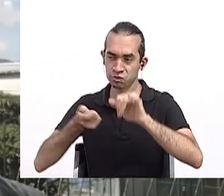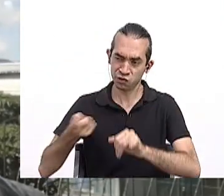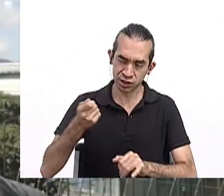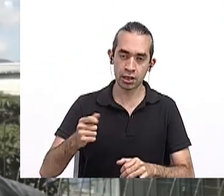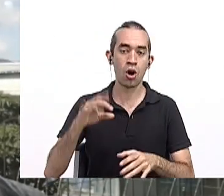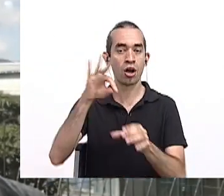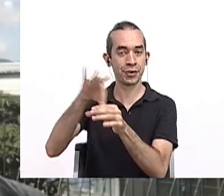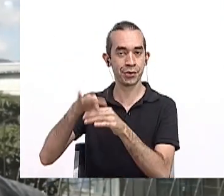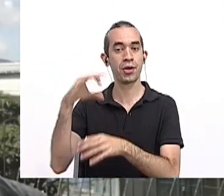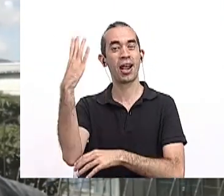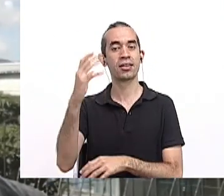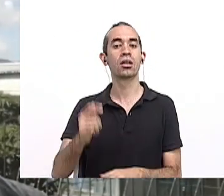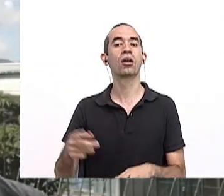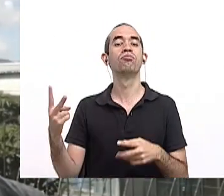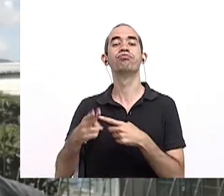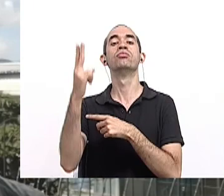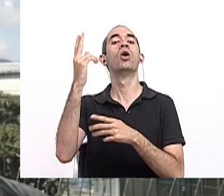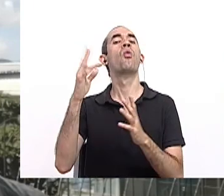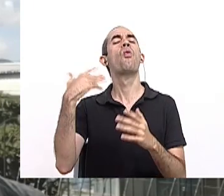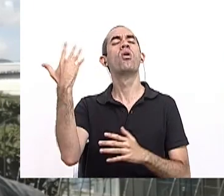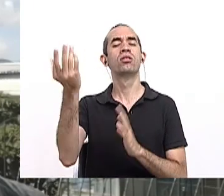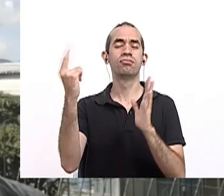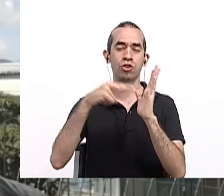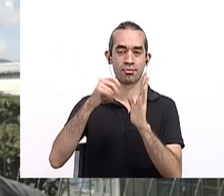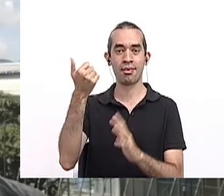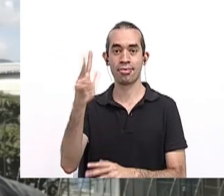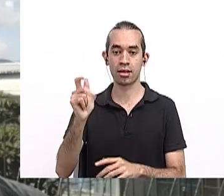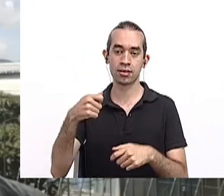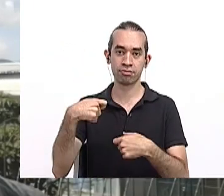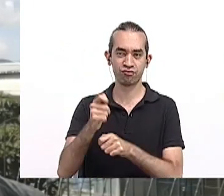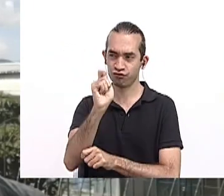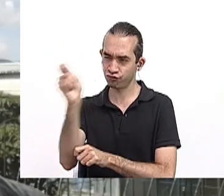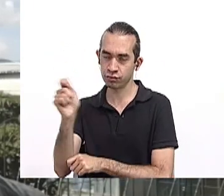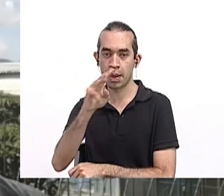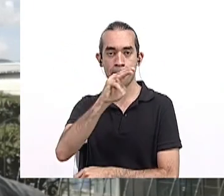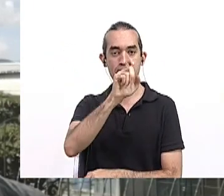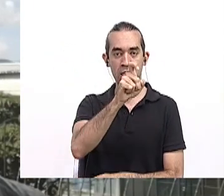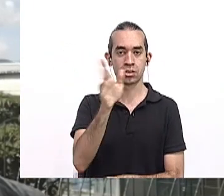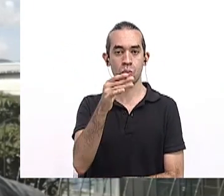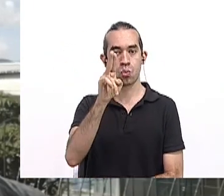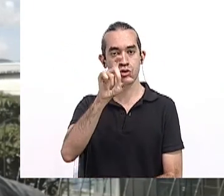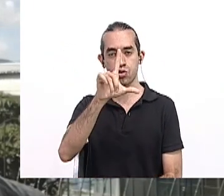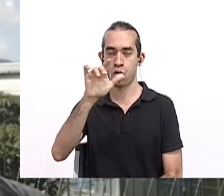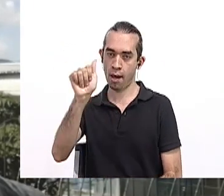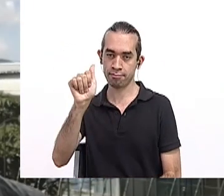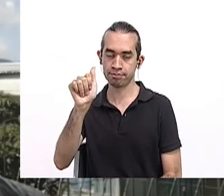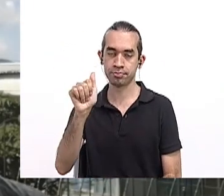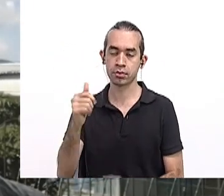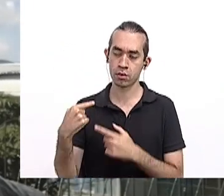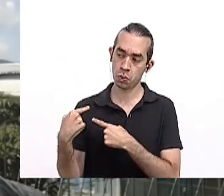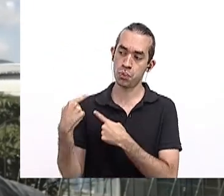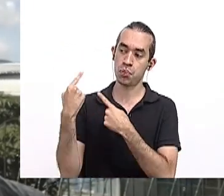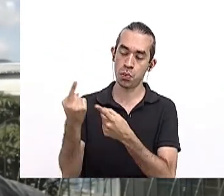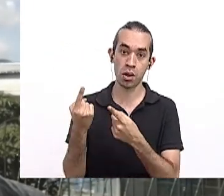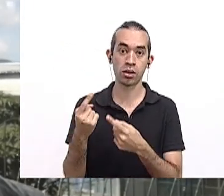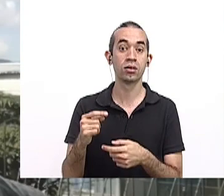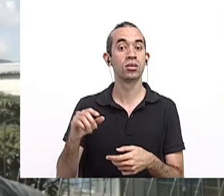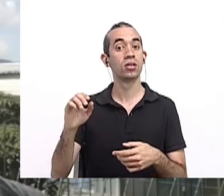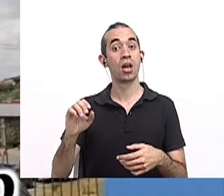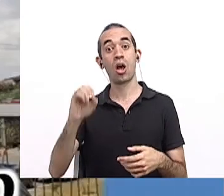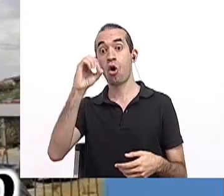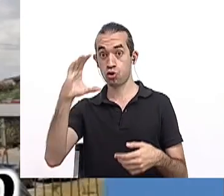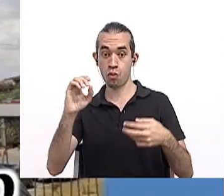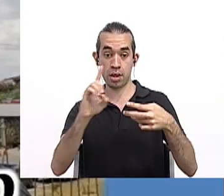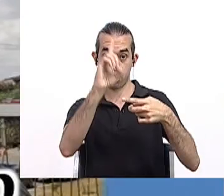obra inaugurada en el 2013 elaborada por max ulloa desde entonces el segundo domingo